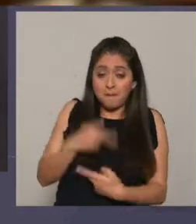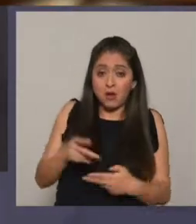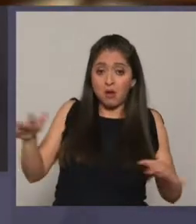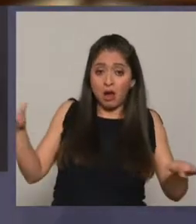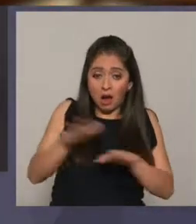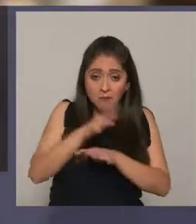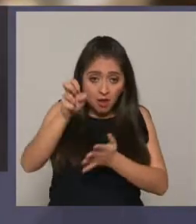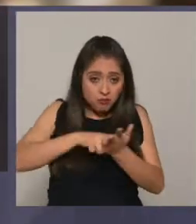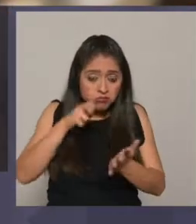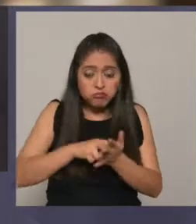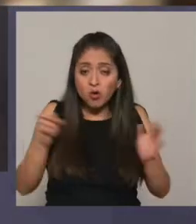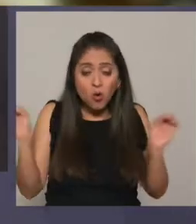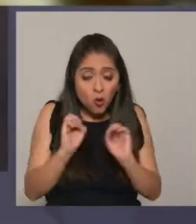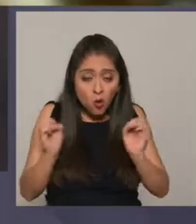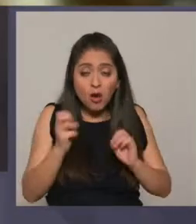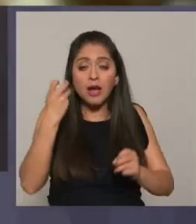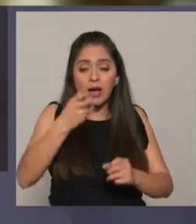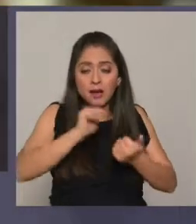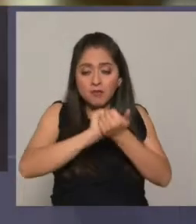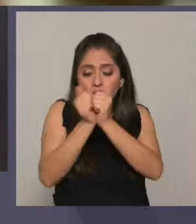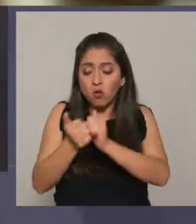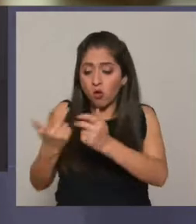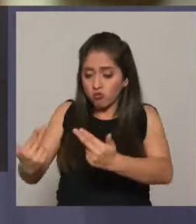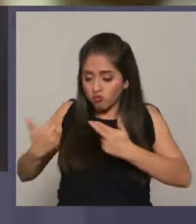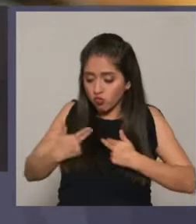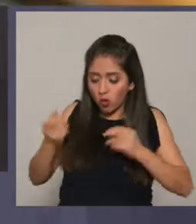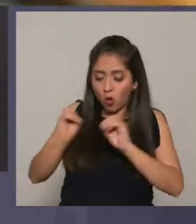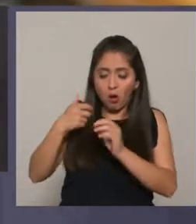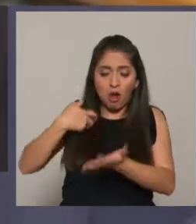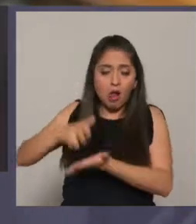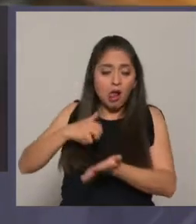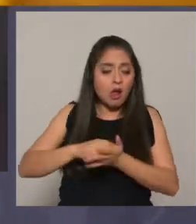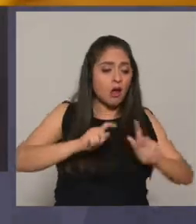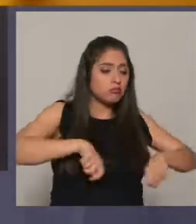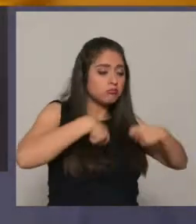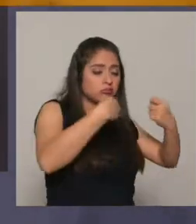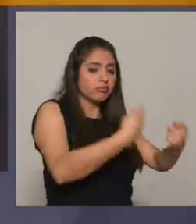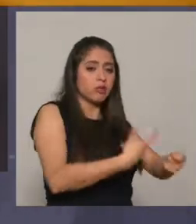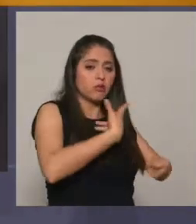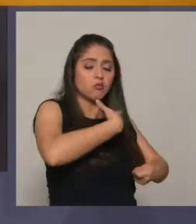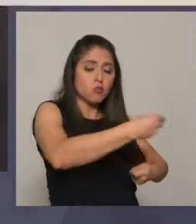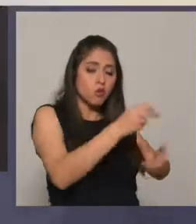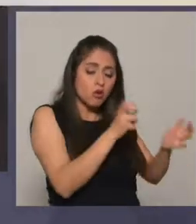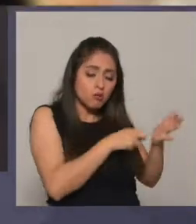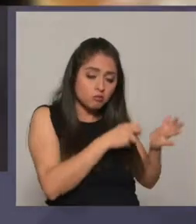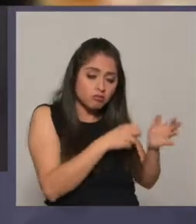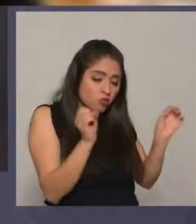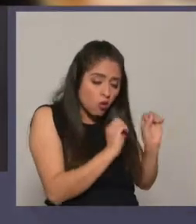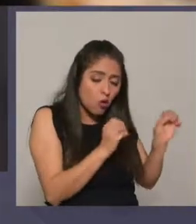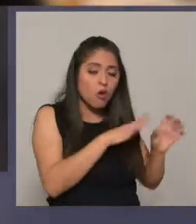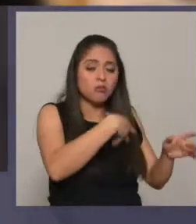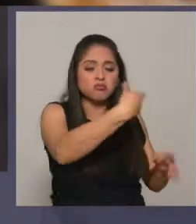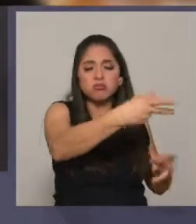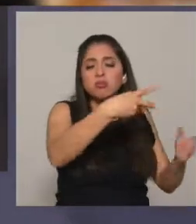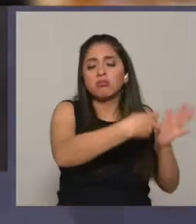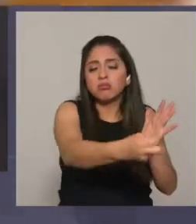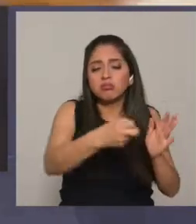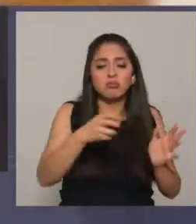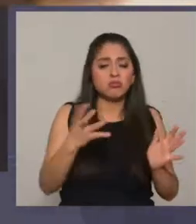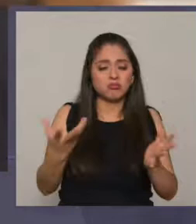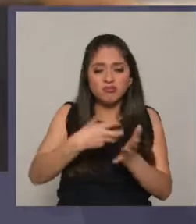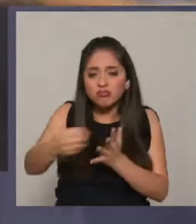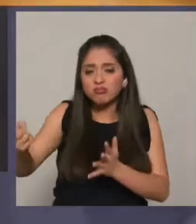sucesión. Entonces es una cadena de problemas que se va generando hasta que alguno de los interesados quiere poner orden en